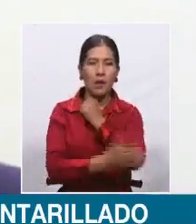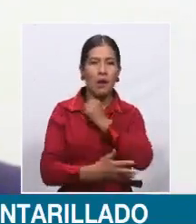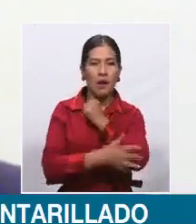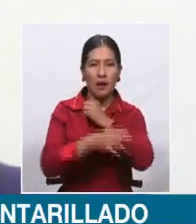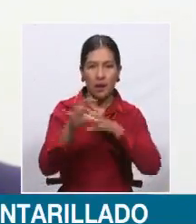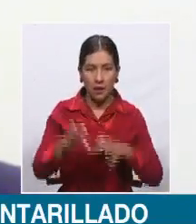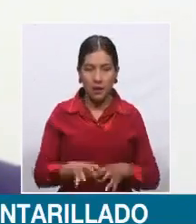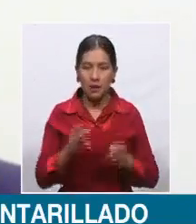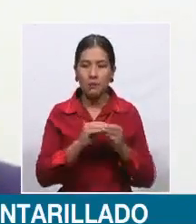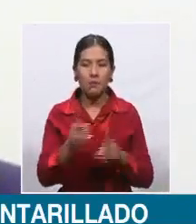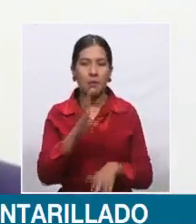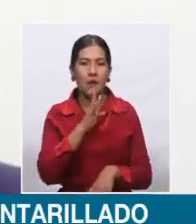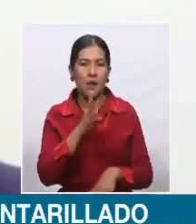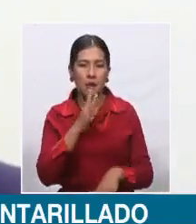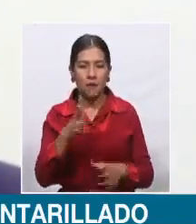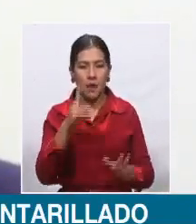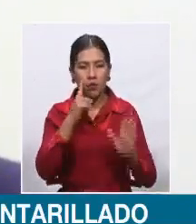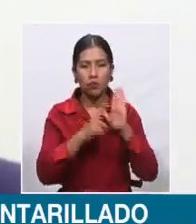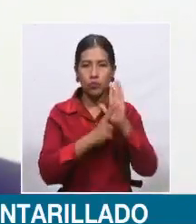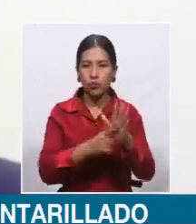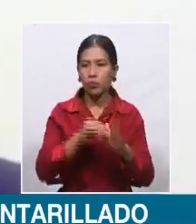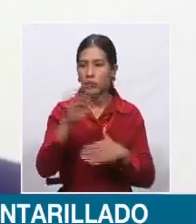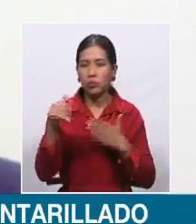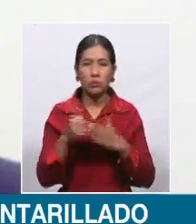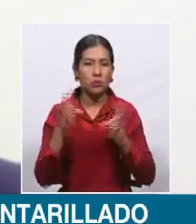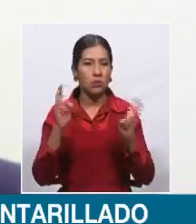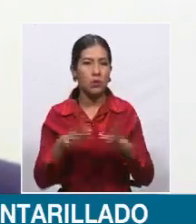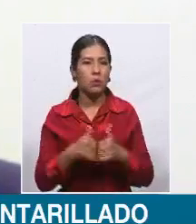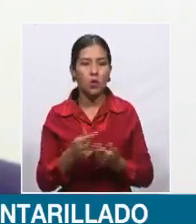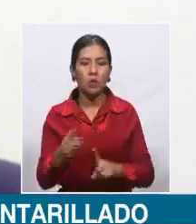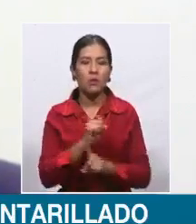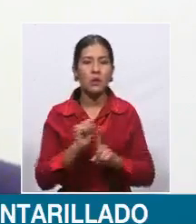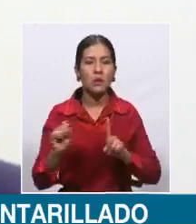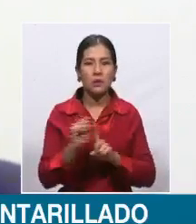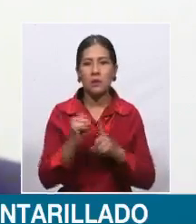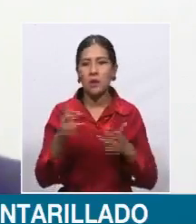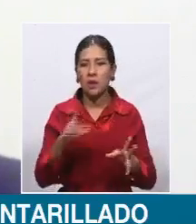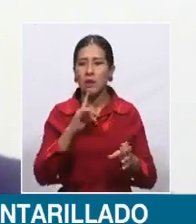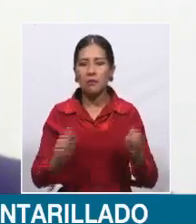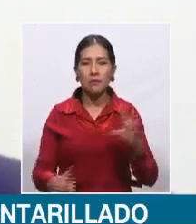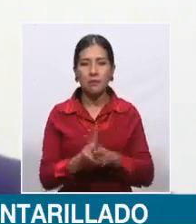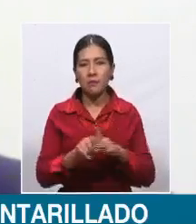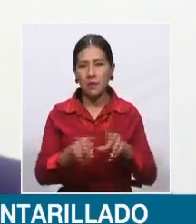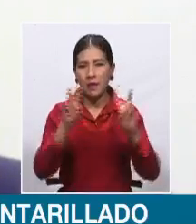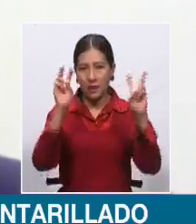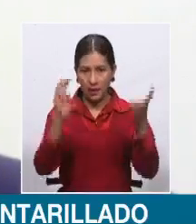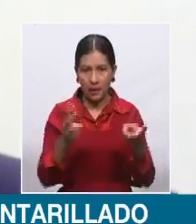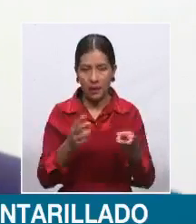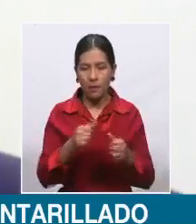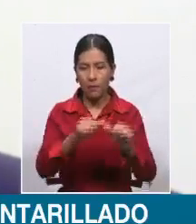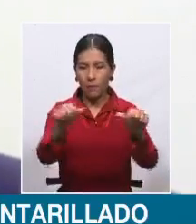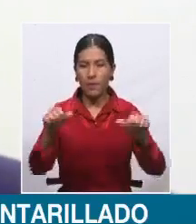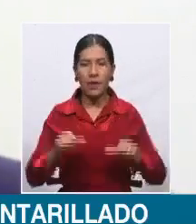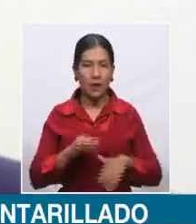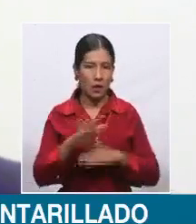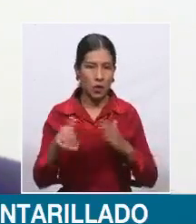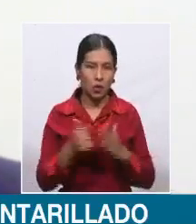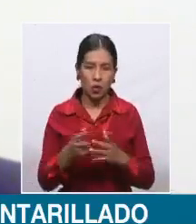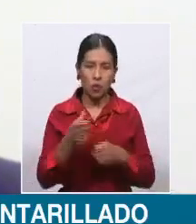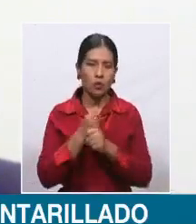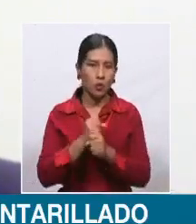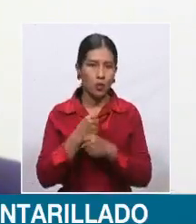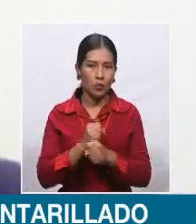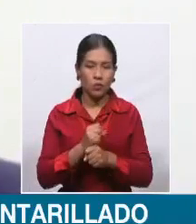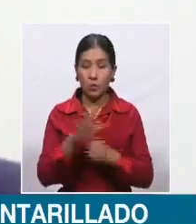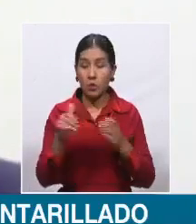nos vienen, nos comentan, nos muestran imágenes de la situación en la que se encuentran sus áreas productivas, ¿no? Entonces, ello